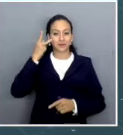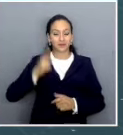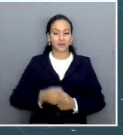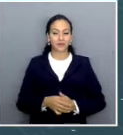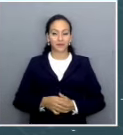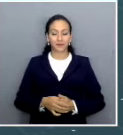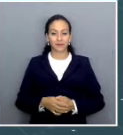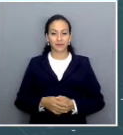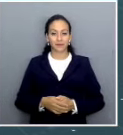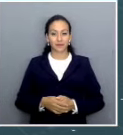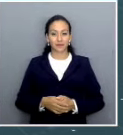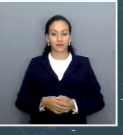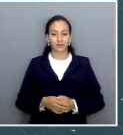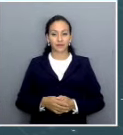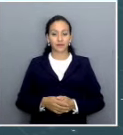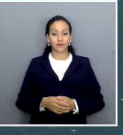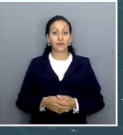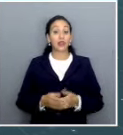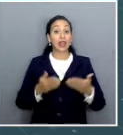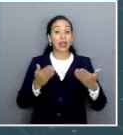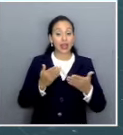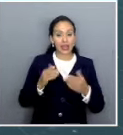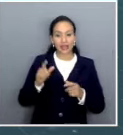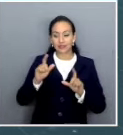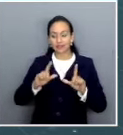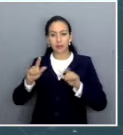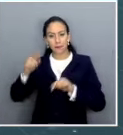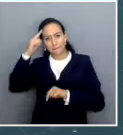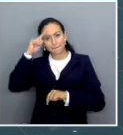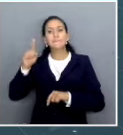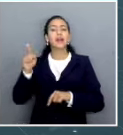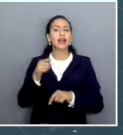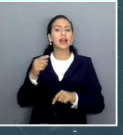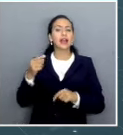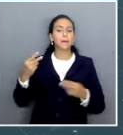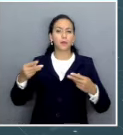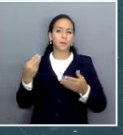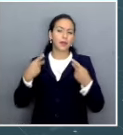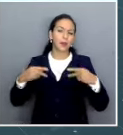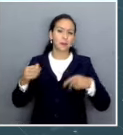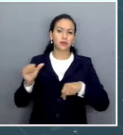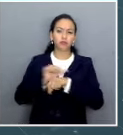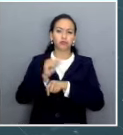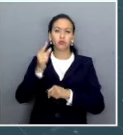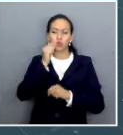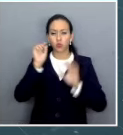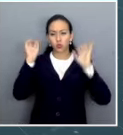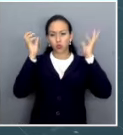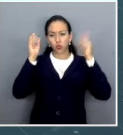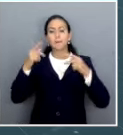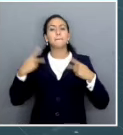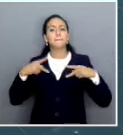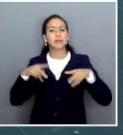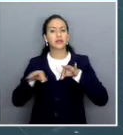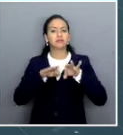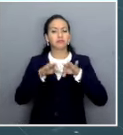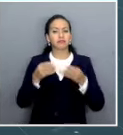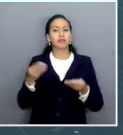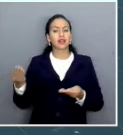Homologar distintivos de vehículos de la Policía de Proximidad Vecinal y Vigilancia no invade atribuciones de la